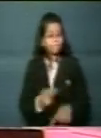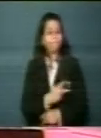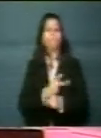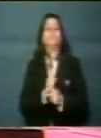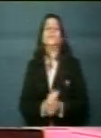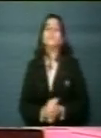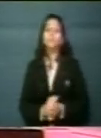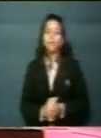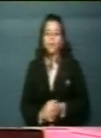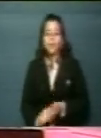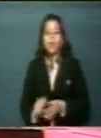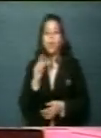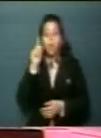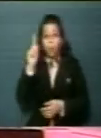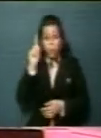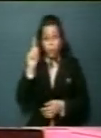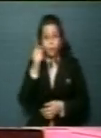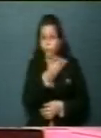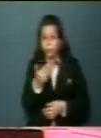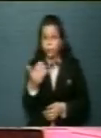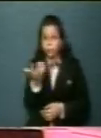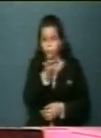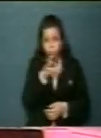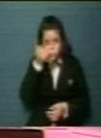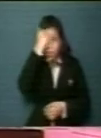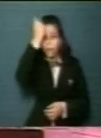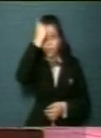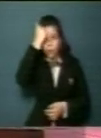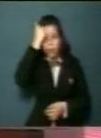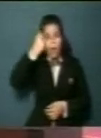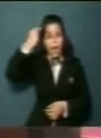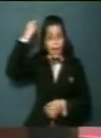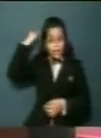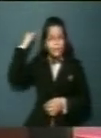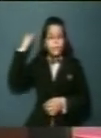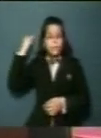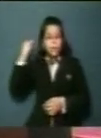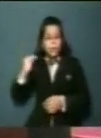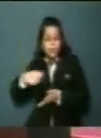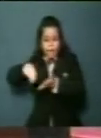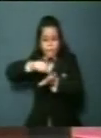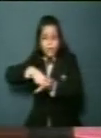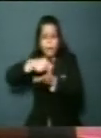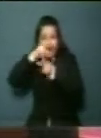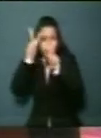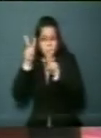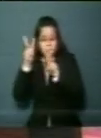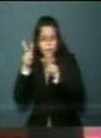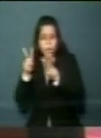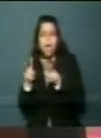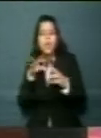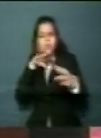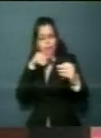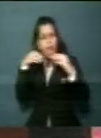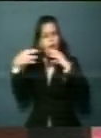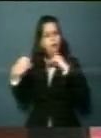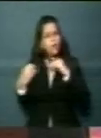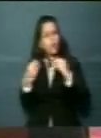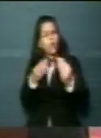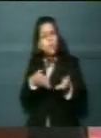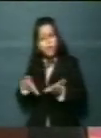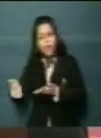Una de las grandes lecciones que aprendimos del proceso previo a Chapultepec es que dialogar y negociar